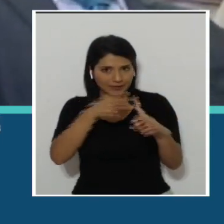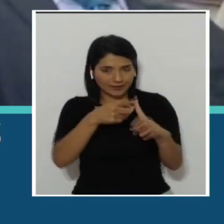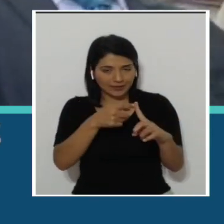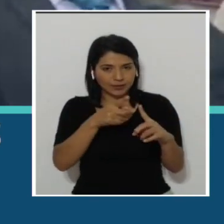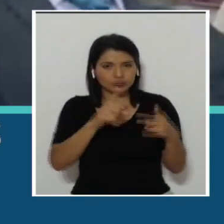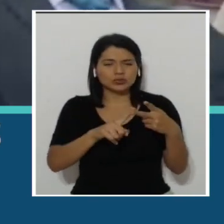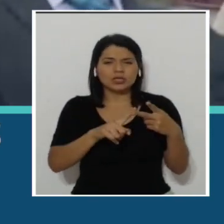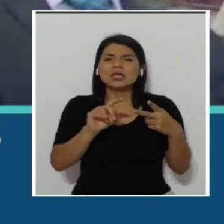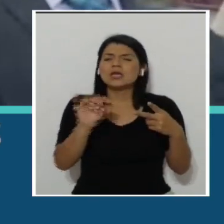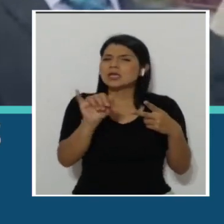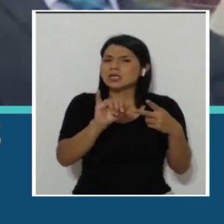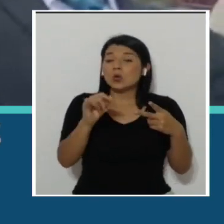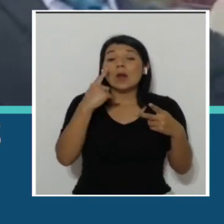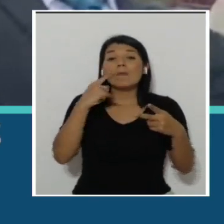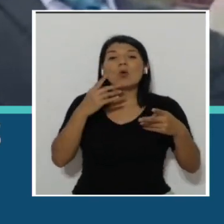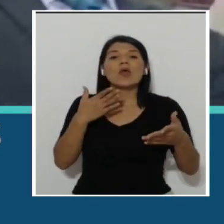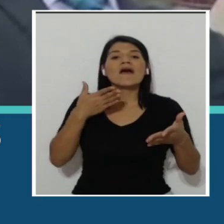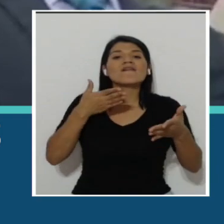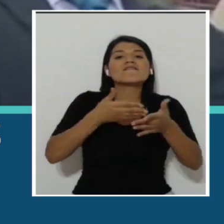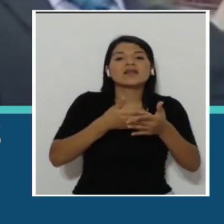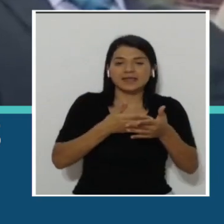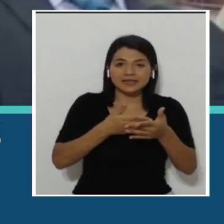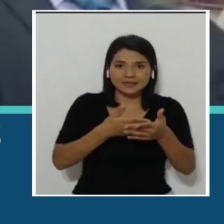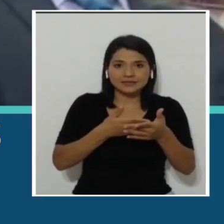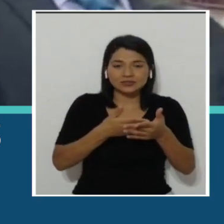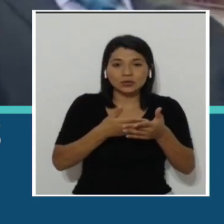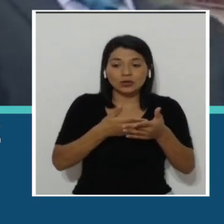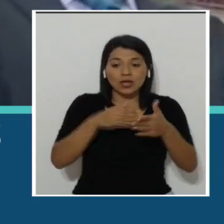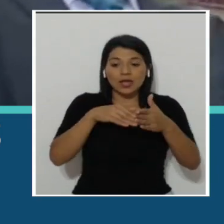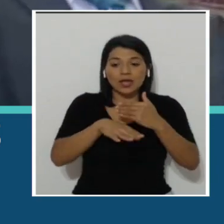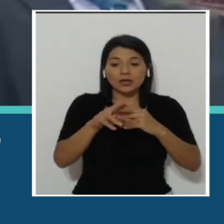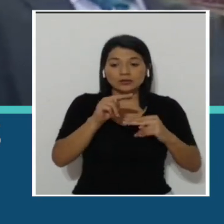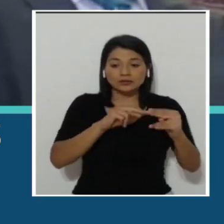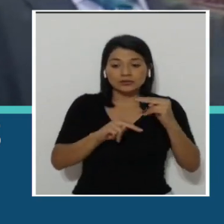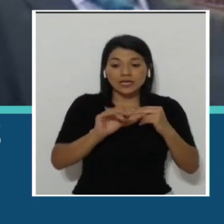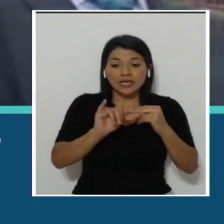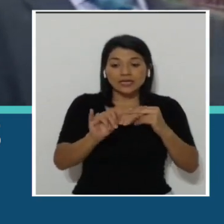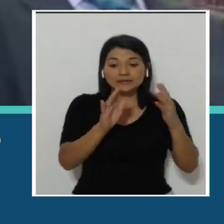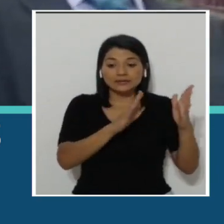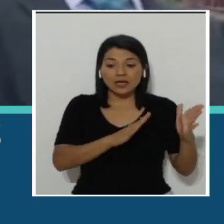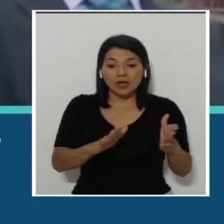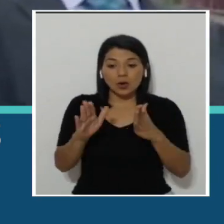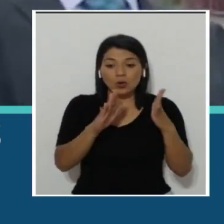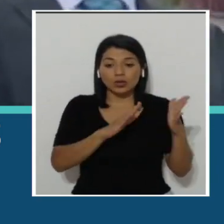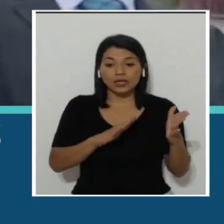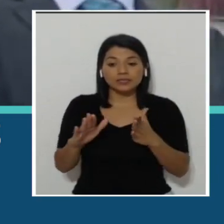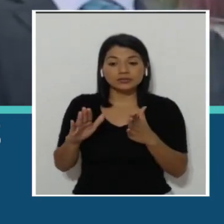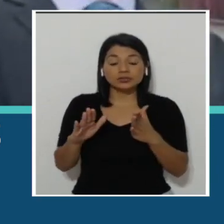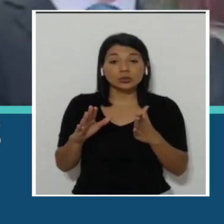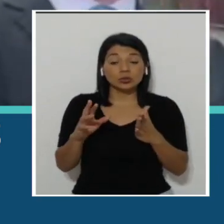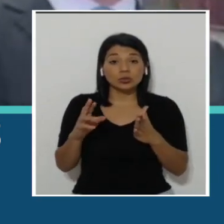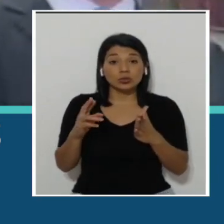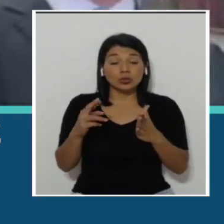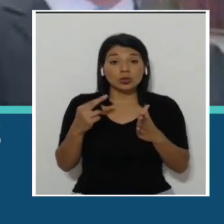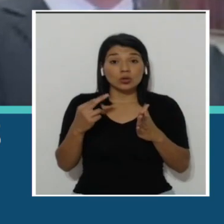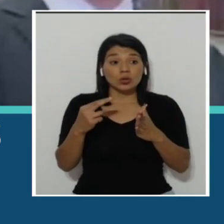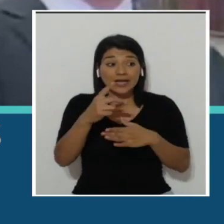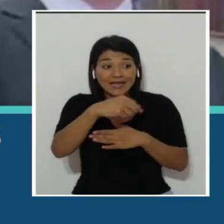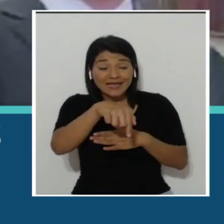desde la perspectiva de incidencia criminal. Esta organización a la que estamos abordando era dirigida por un sujeto